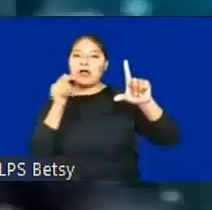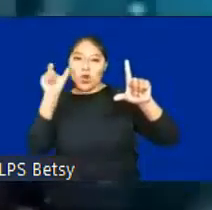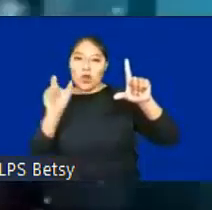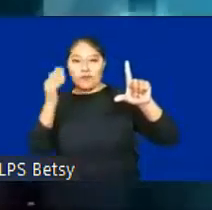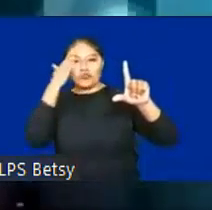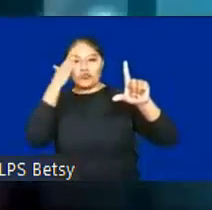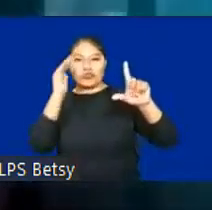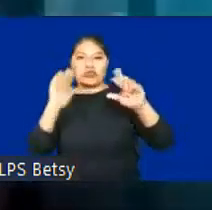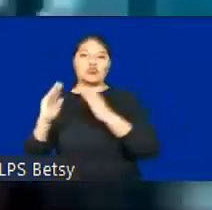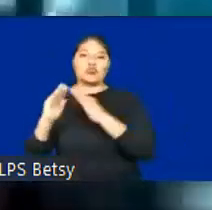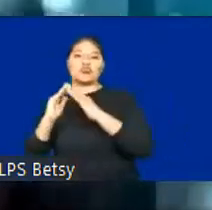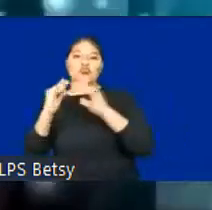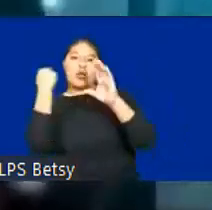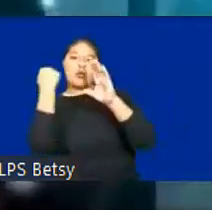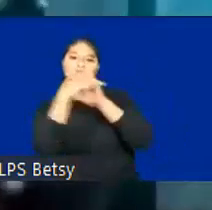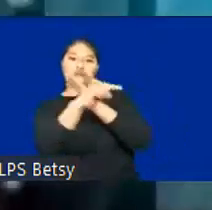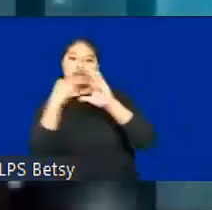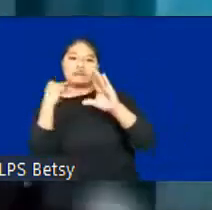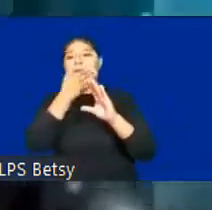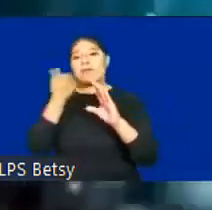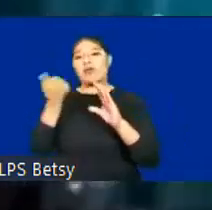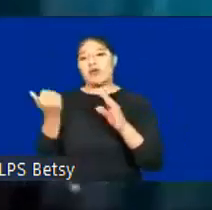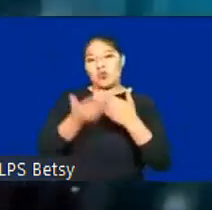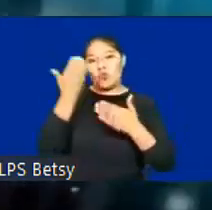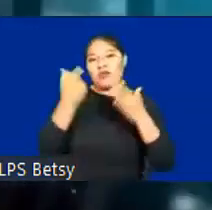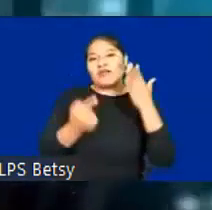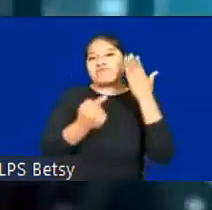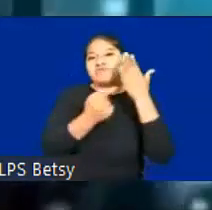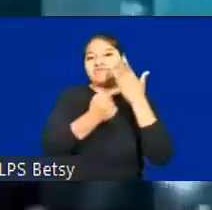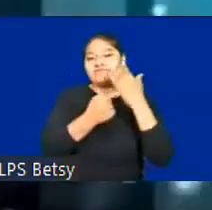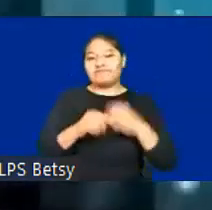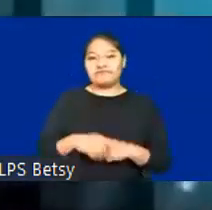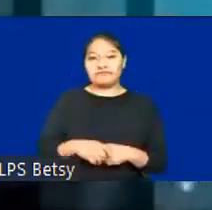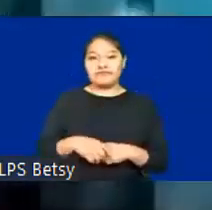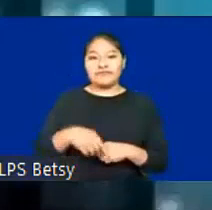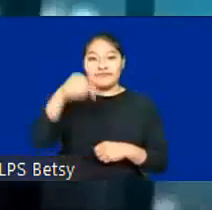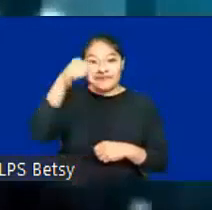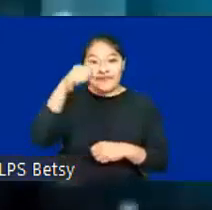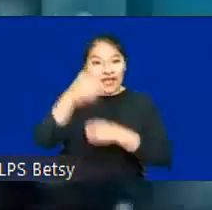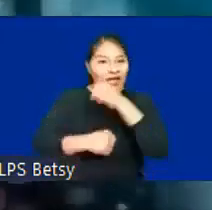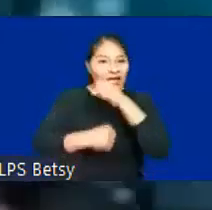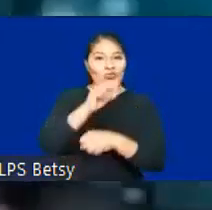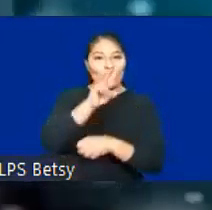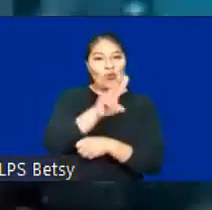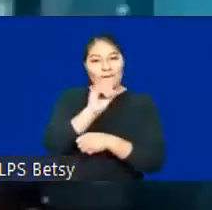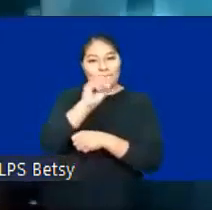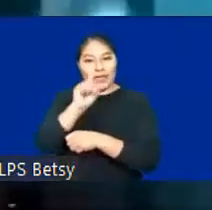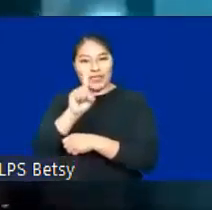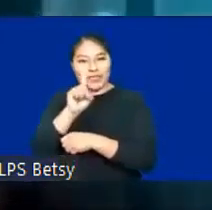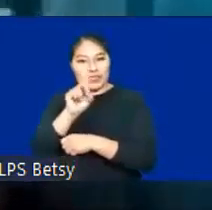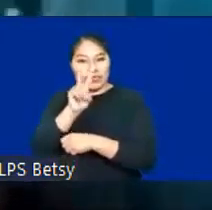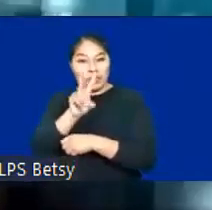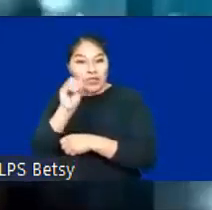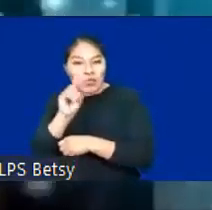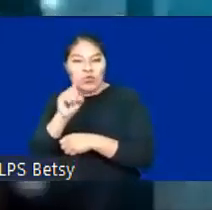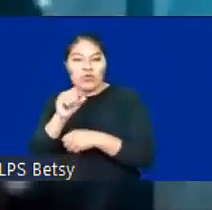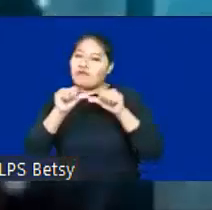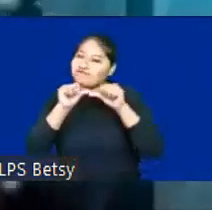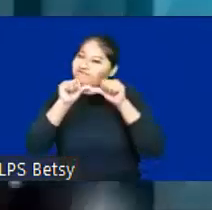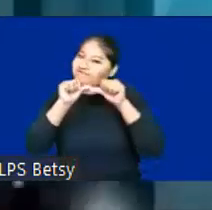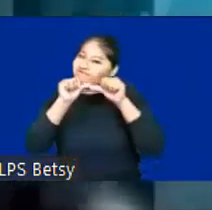la demanda presencial. Este año ya se ha mantenido, se ha sostenido, digamos, esa